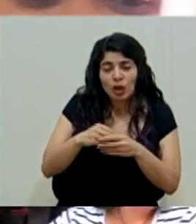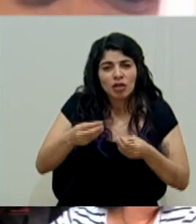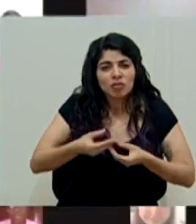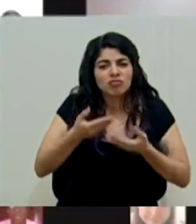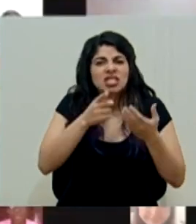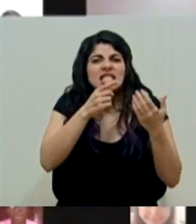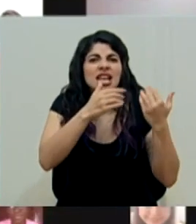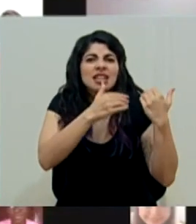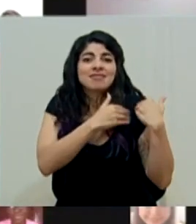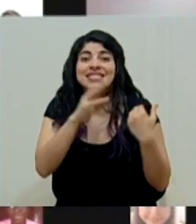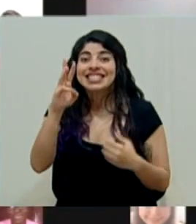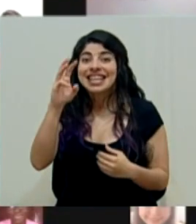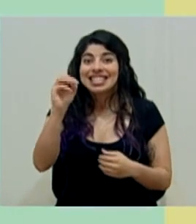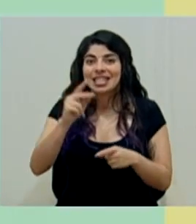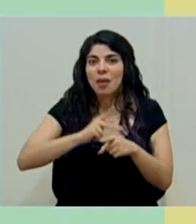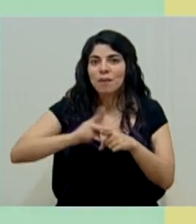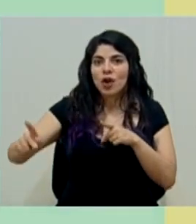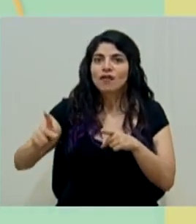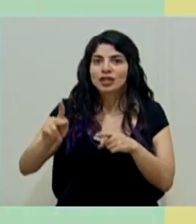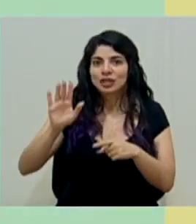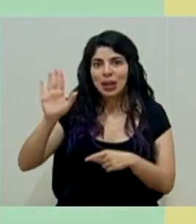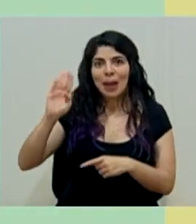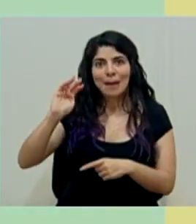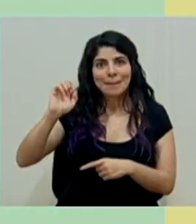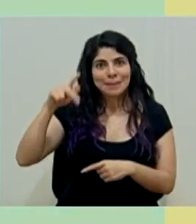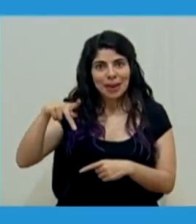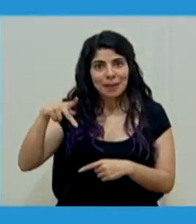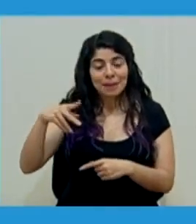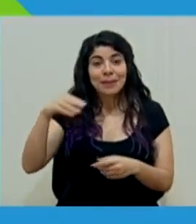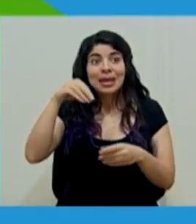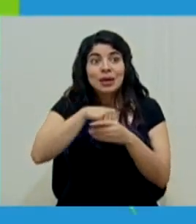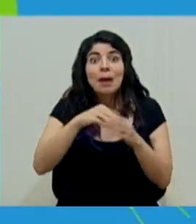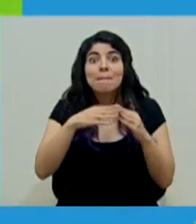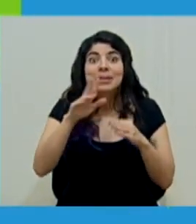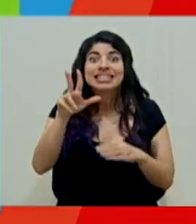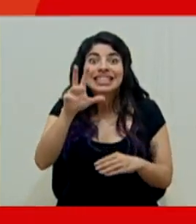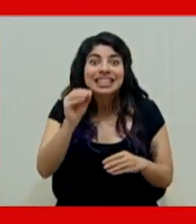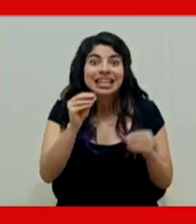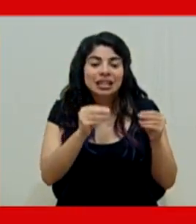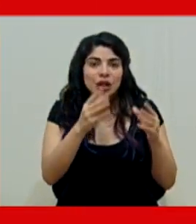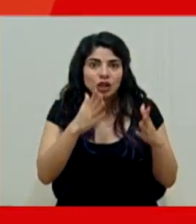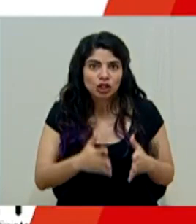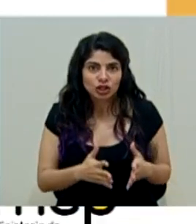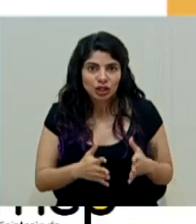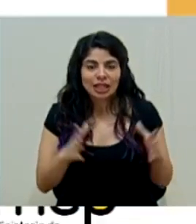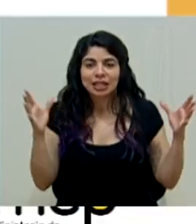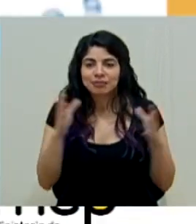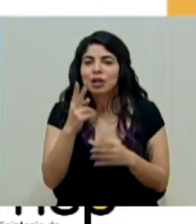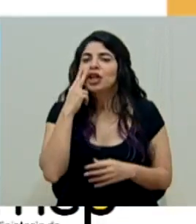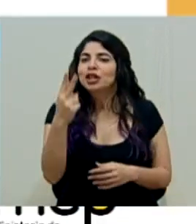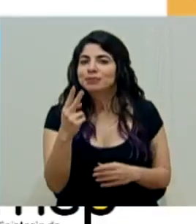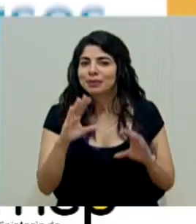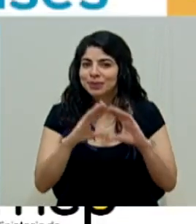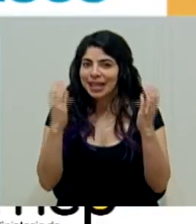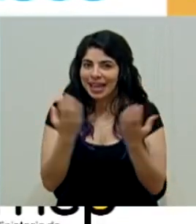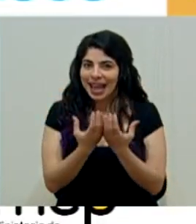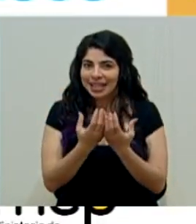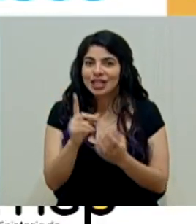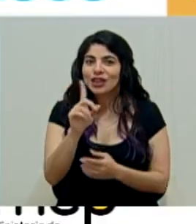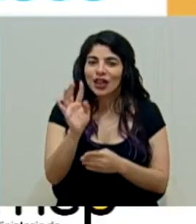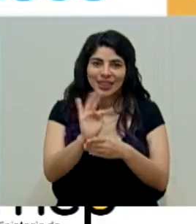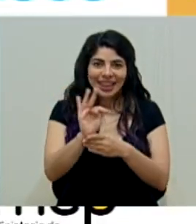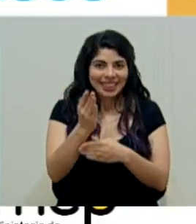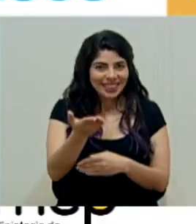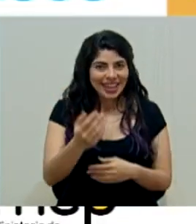a cargo de 60 profesionales del MEP, incluyendo más de 30 docentes. Nos vemos en clases por